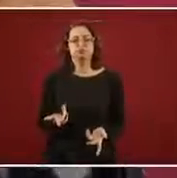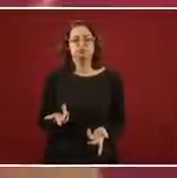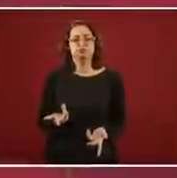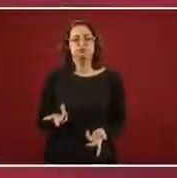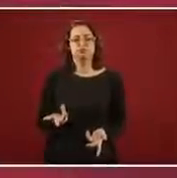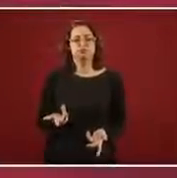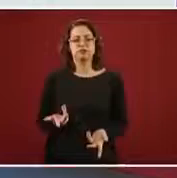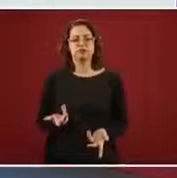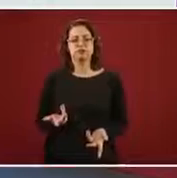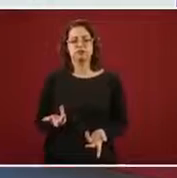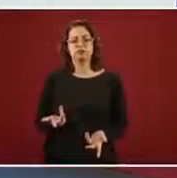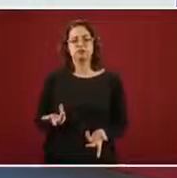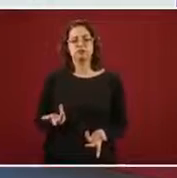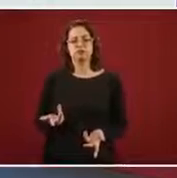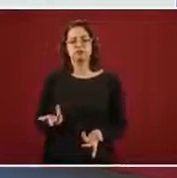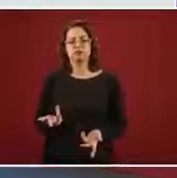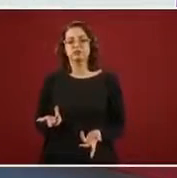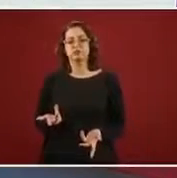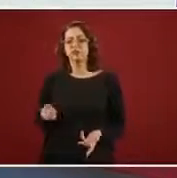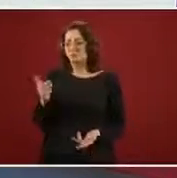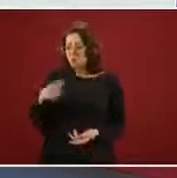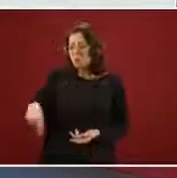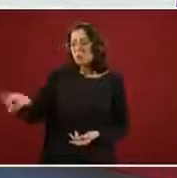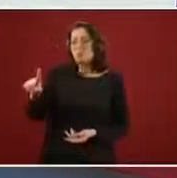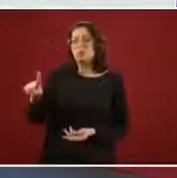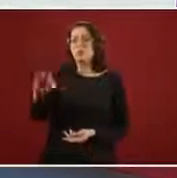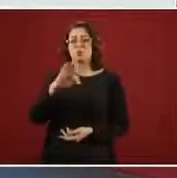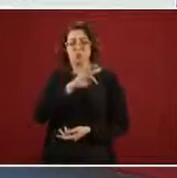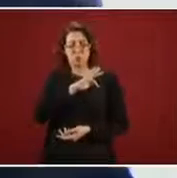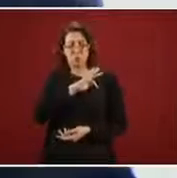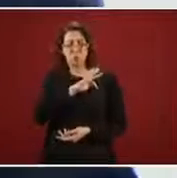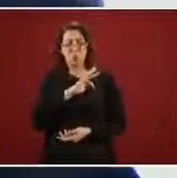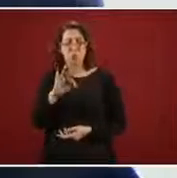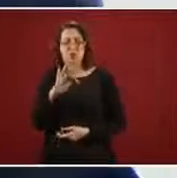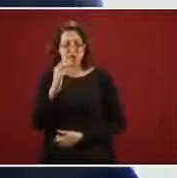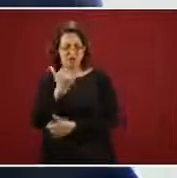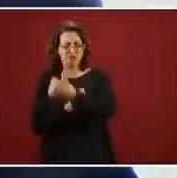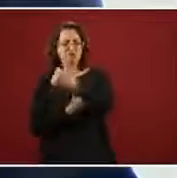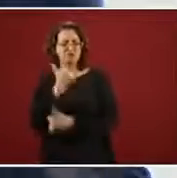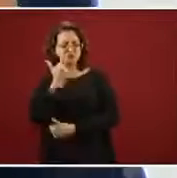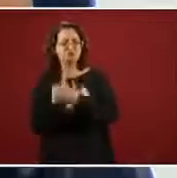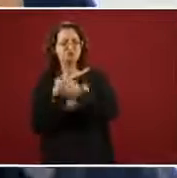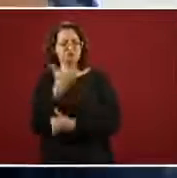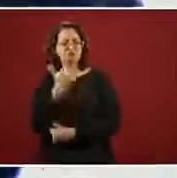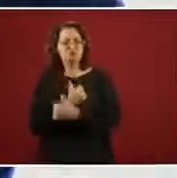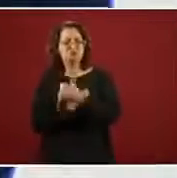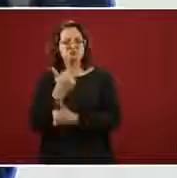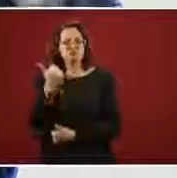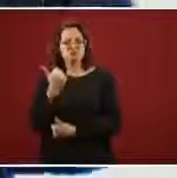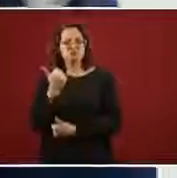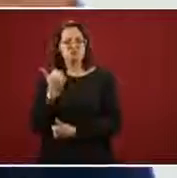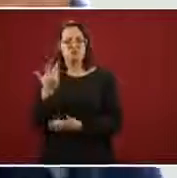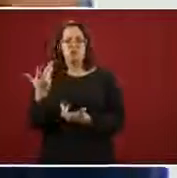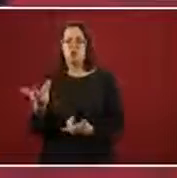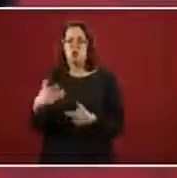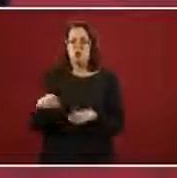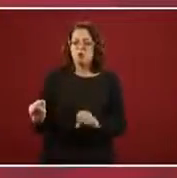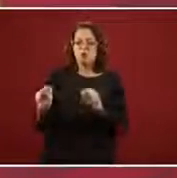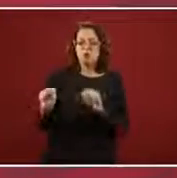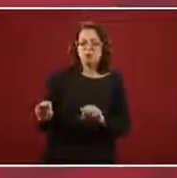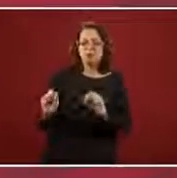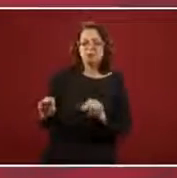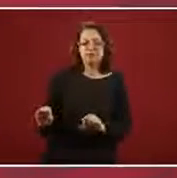tenían más capacidad de litigio, es decir, despachos